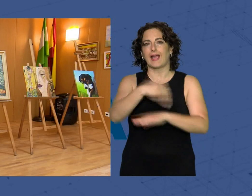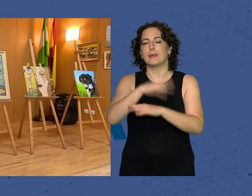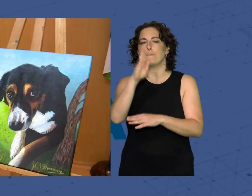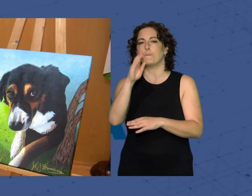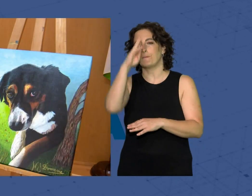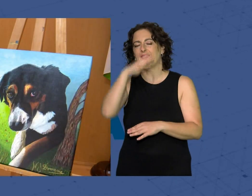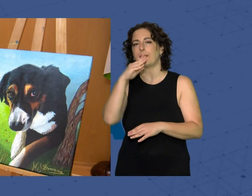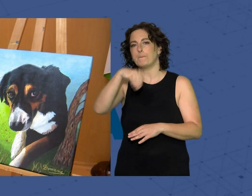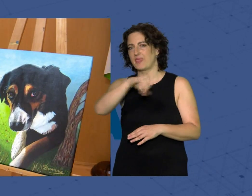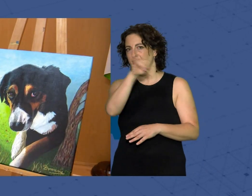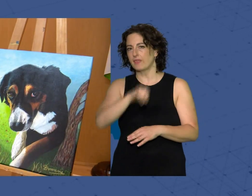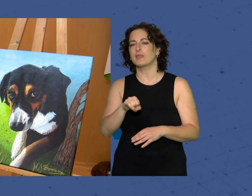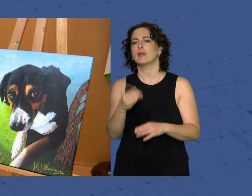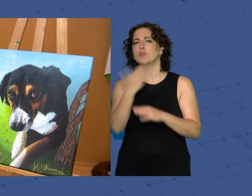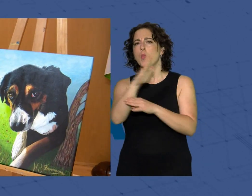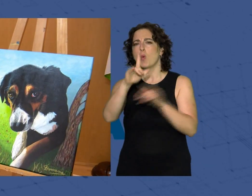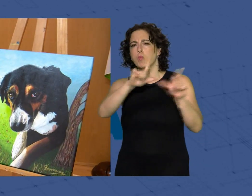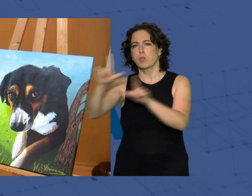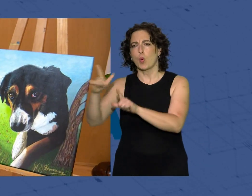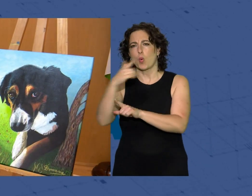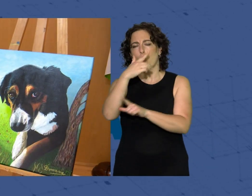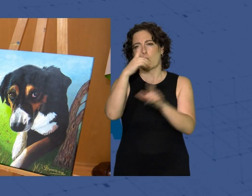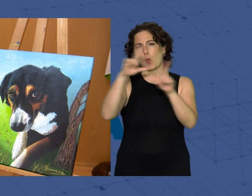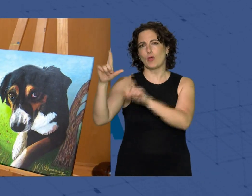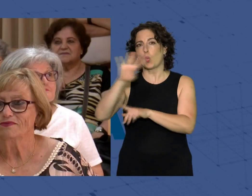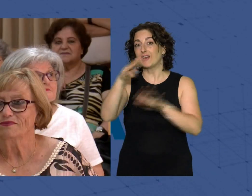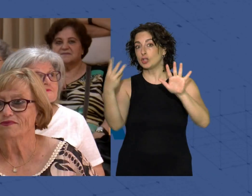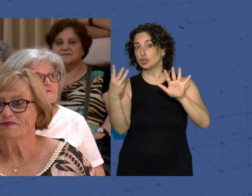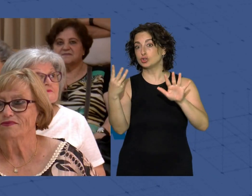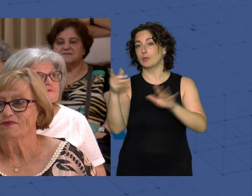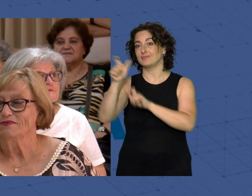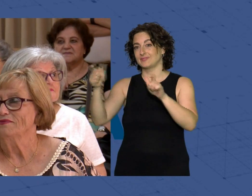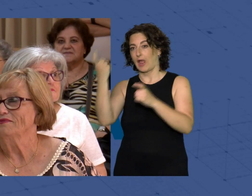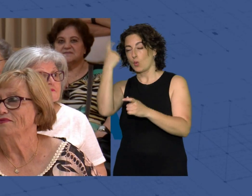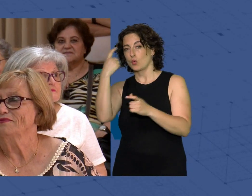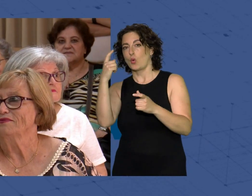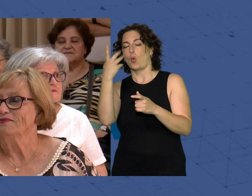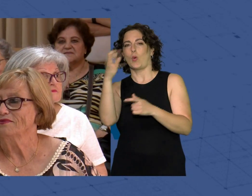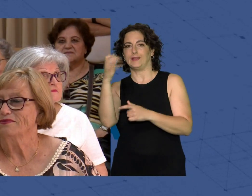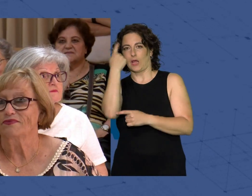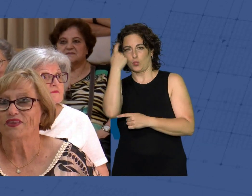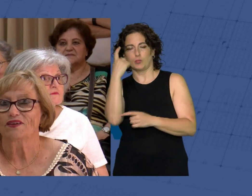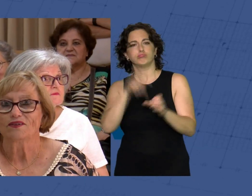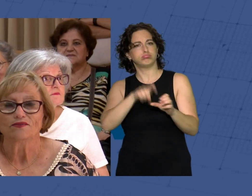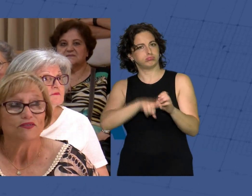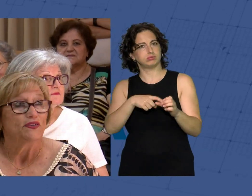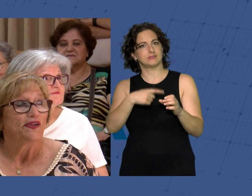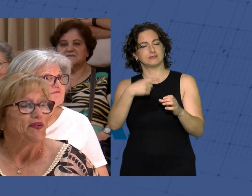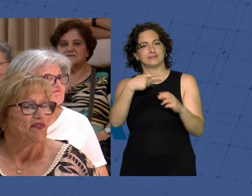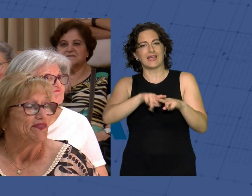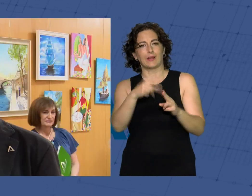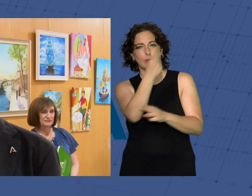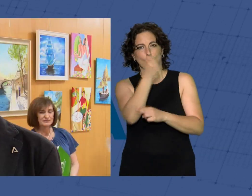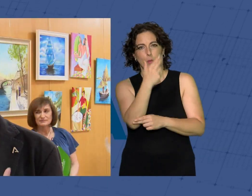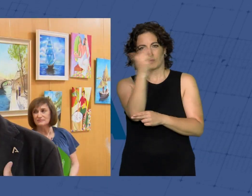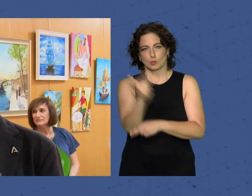expone estos días hasta 48 cuadros de los más de 40 alumnos que han participado en este taller de dibujo y pintura